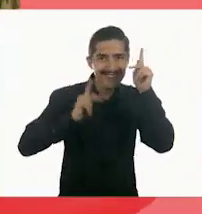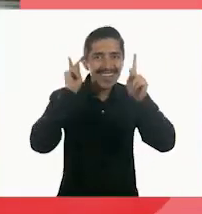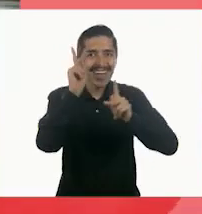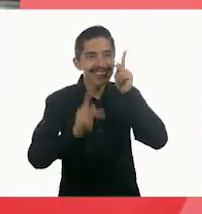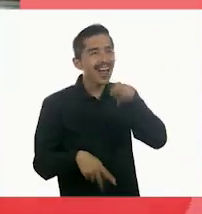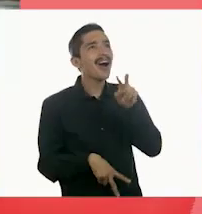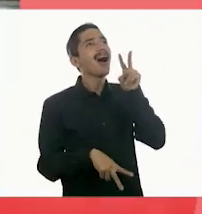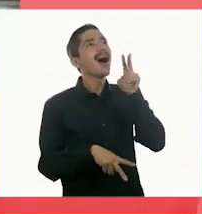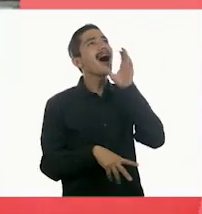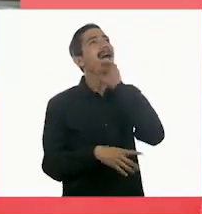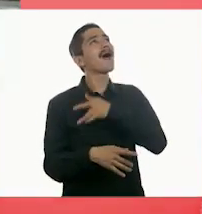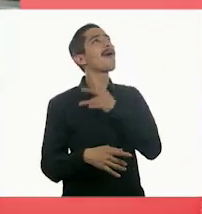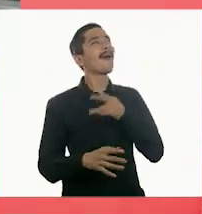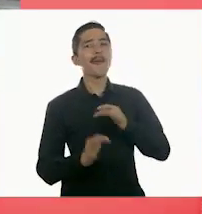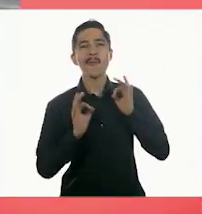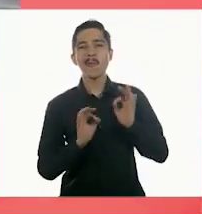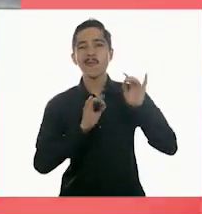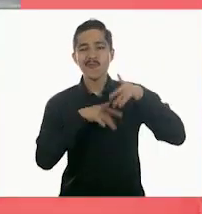mitiga el calor.